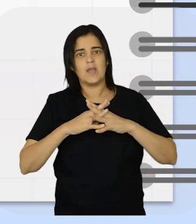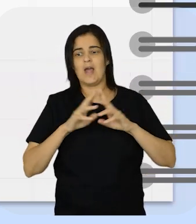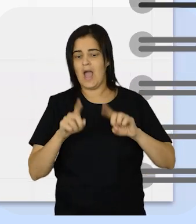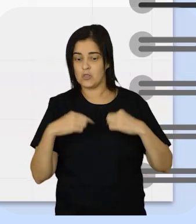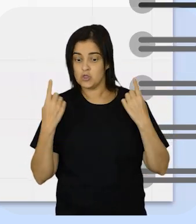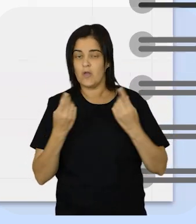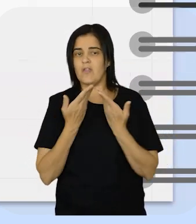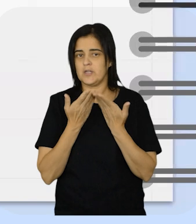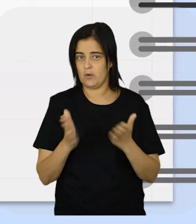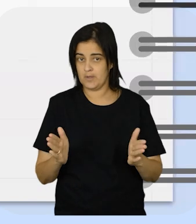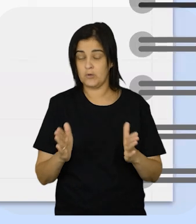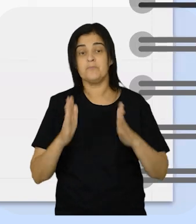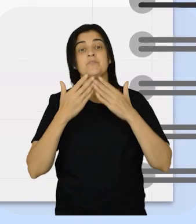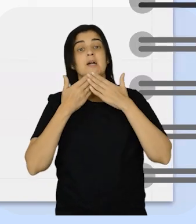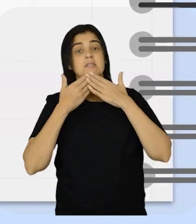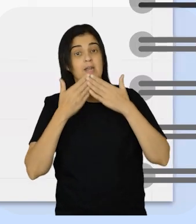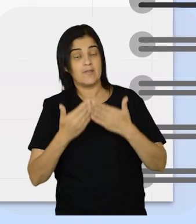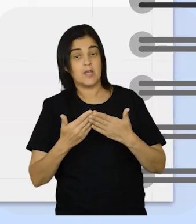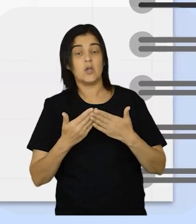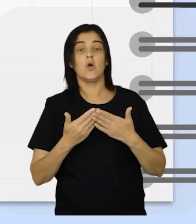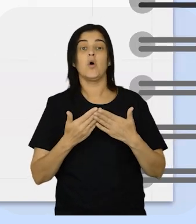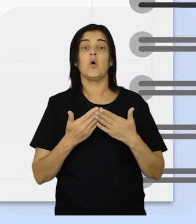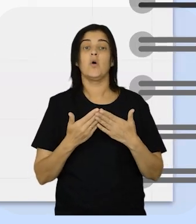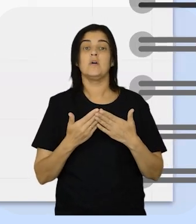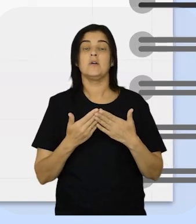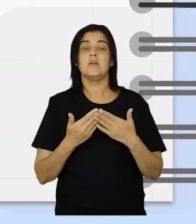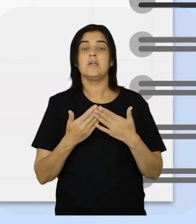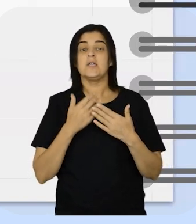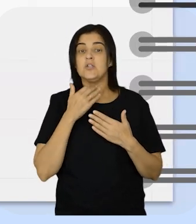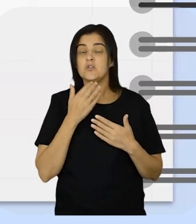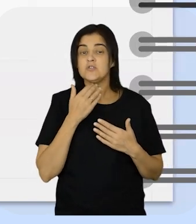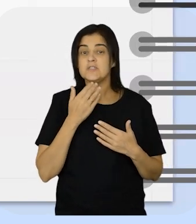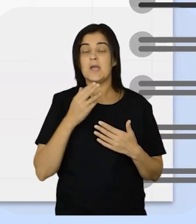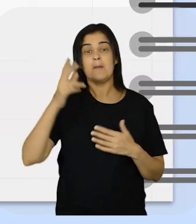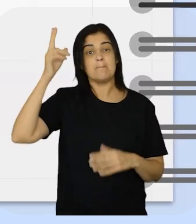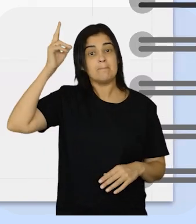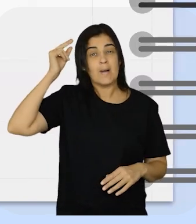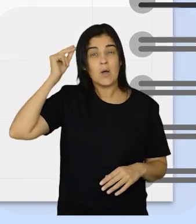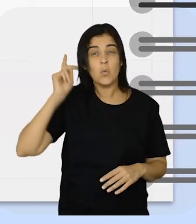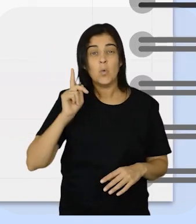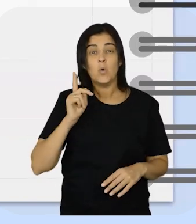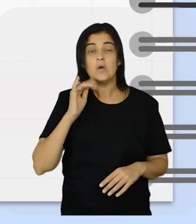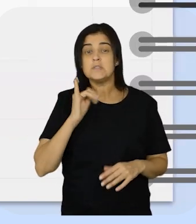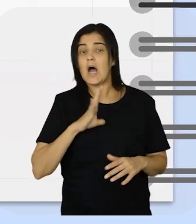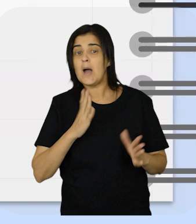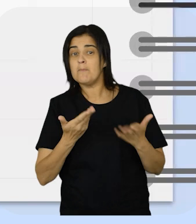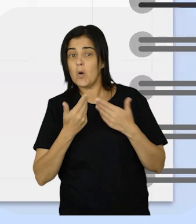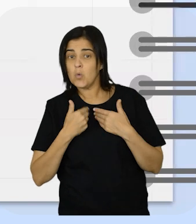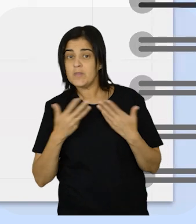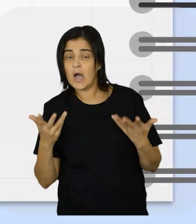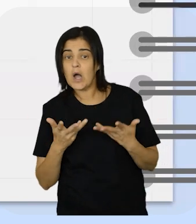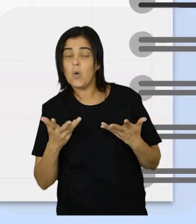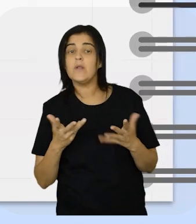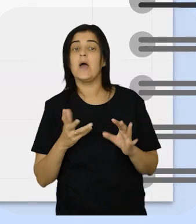inicio. Les agradezco y bueno, no sé, María Eugenia, si hay preguntas ahora